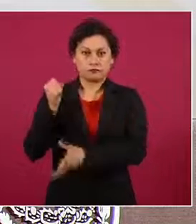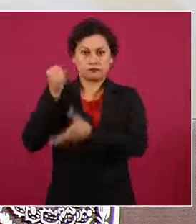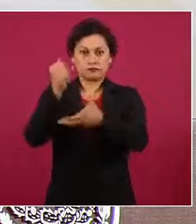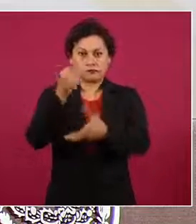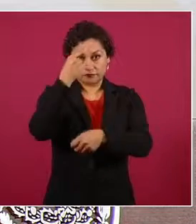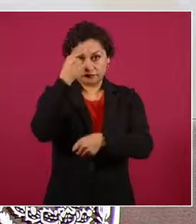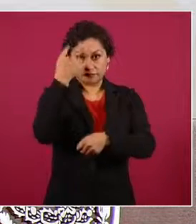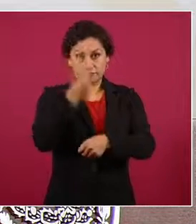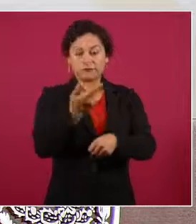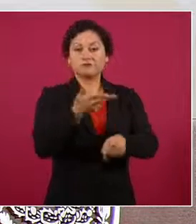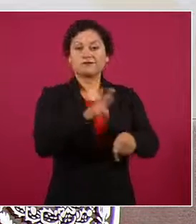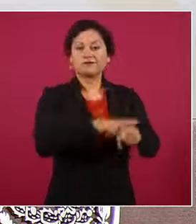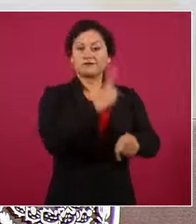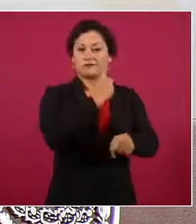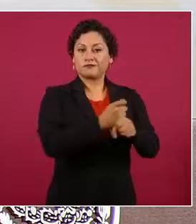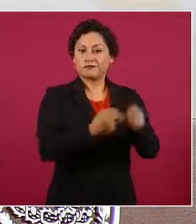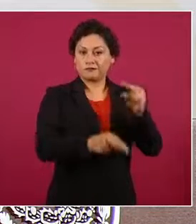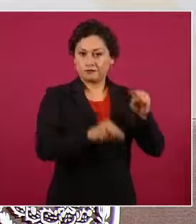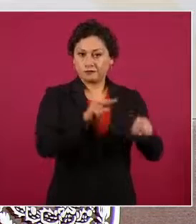de atención y